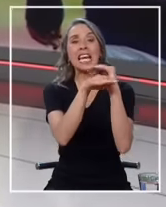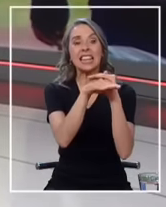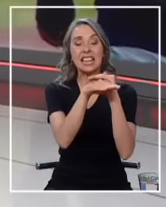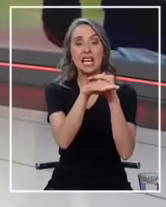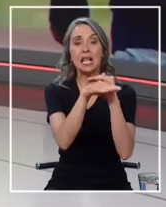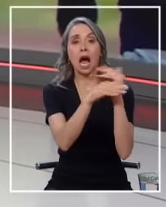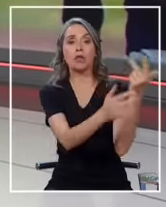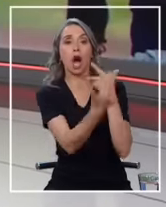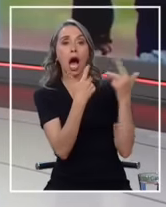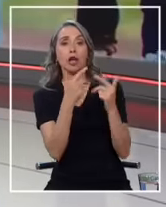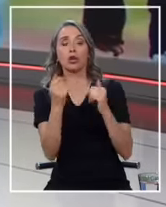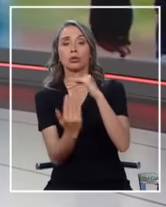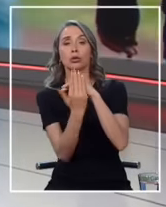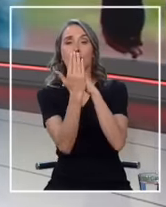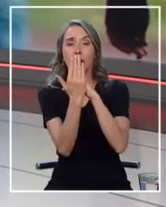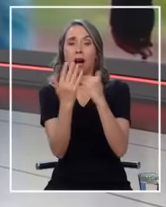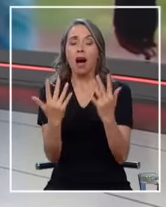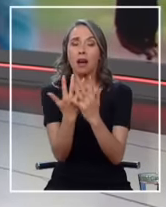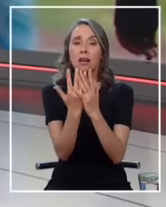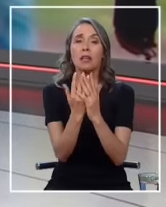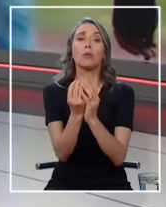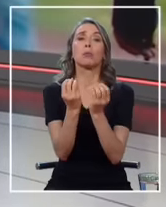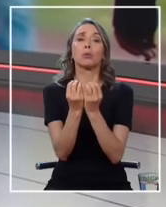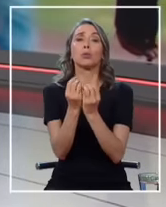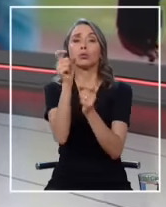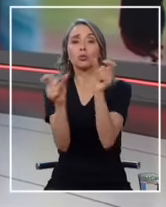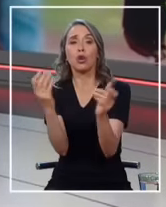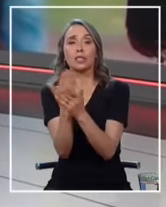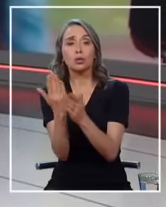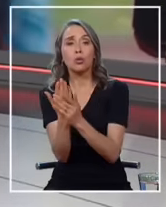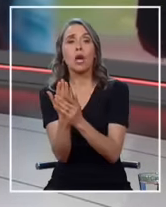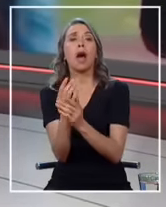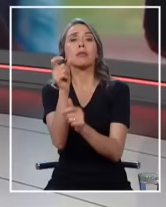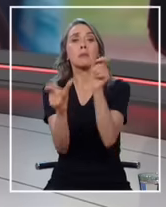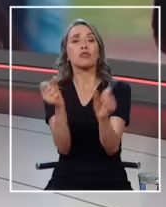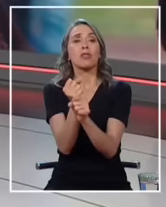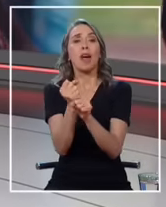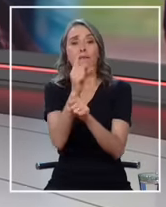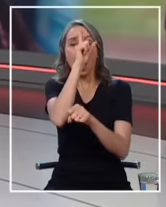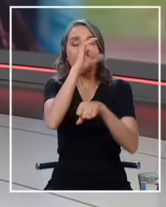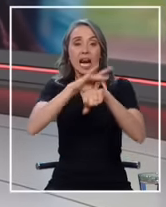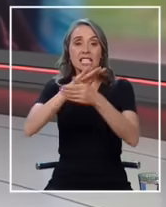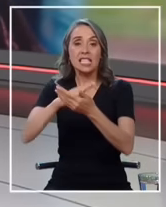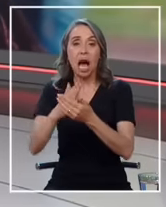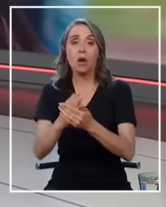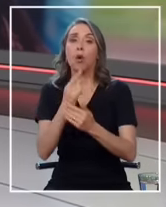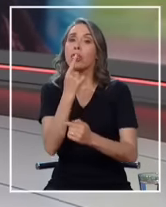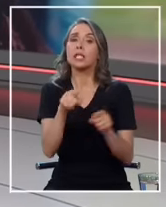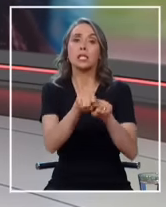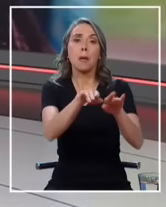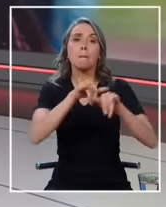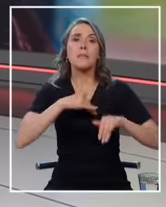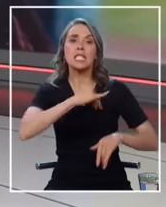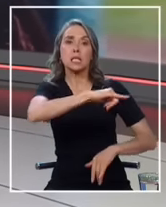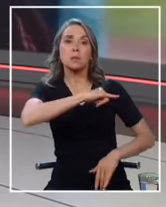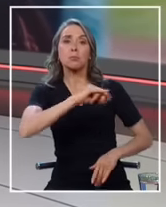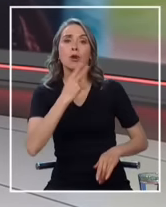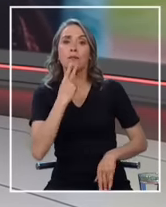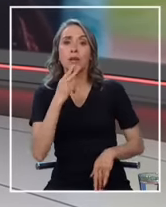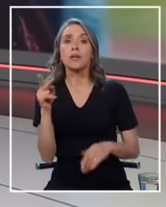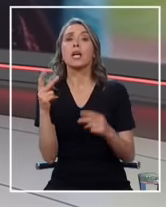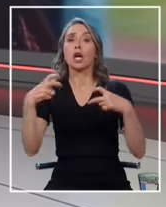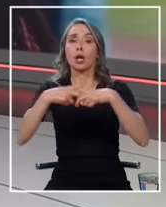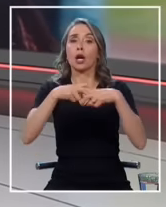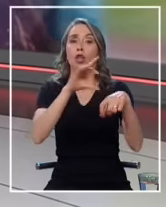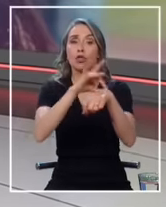de testimonios de estudiantes o profesionales de la salud que afirman haber vivido lo mismo. El Colegio Médico, junto a autoridades, están trabajando en protocolos